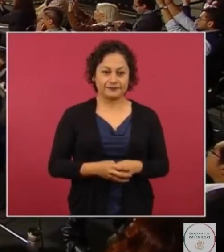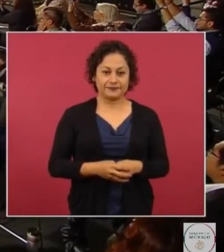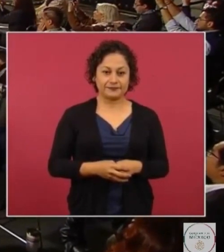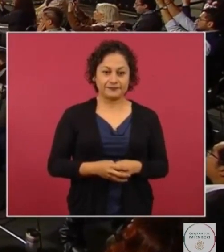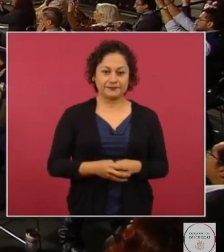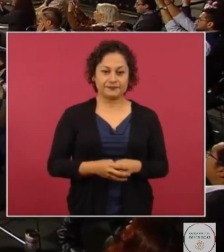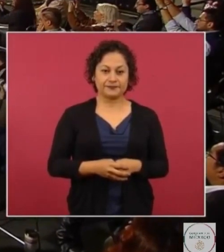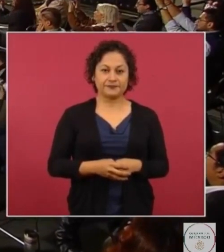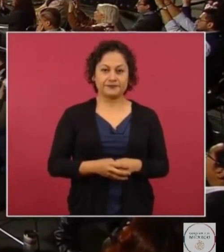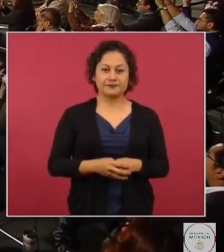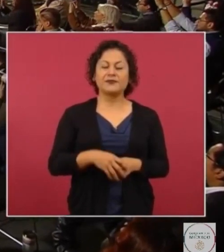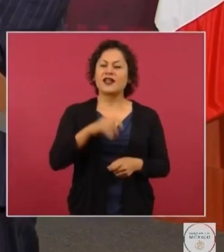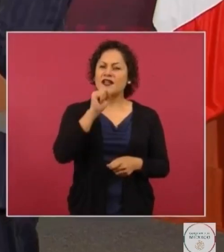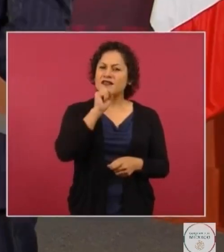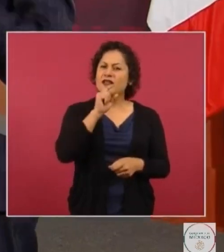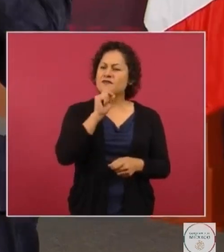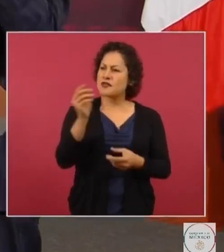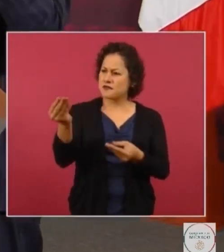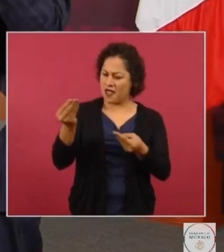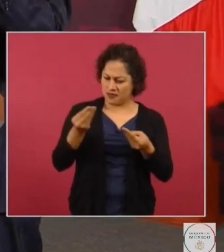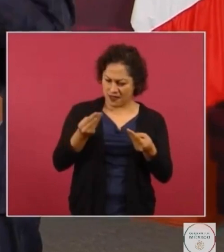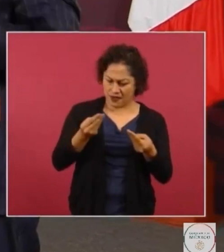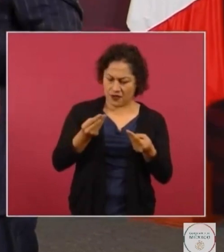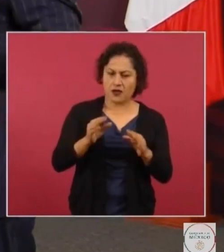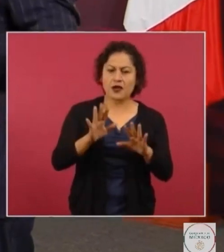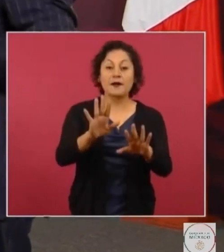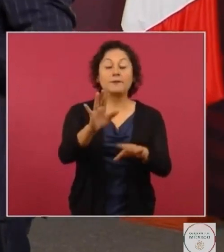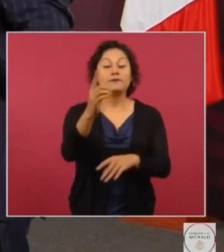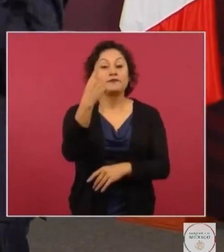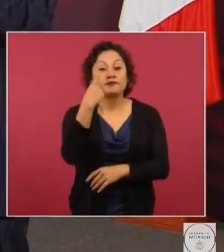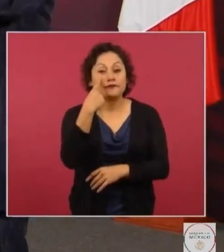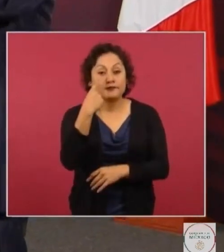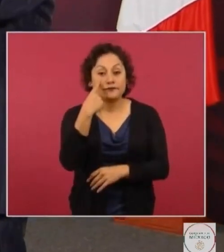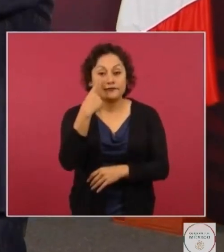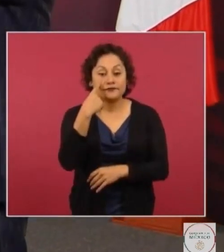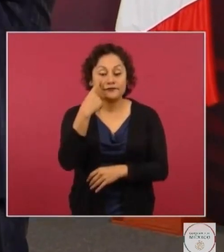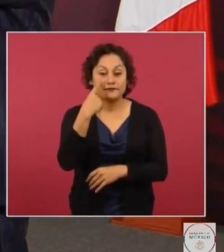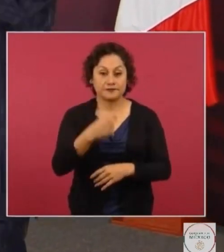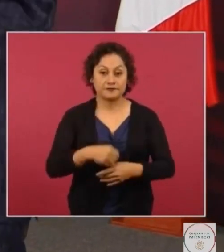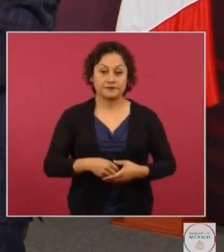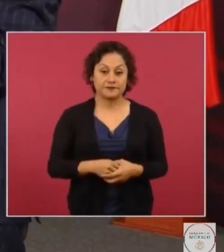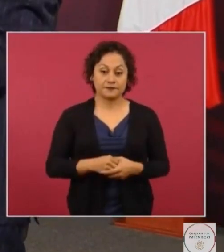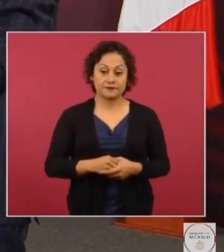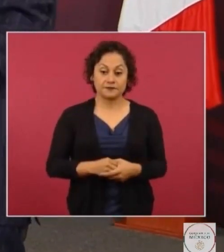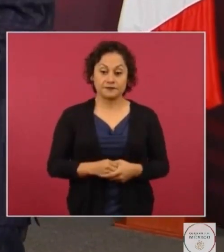me mandaron un fragmento. Miren lo que hace